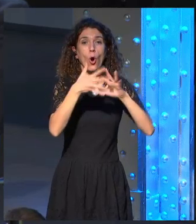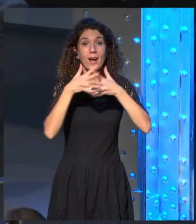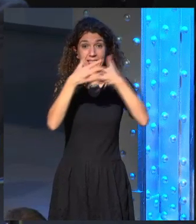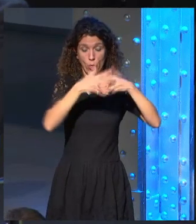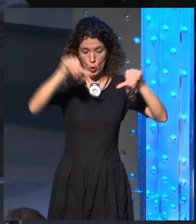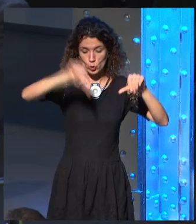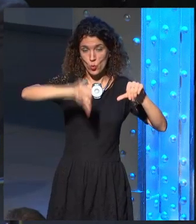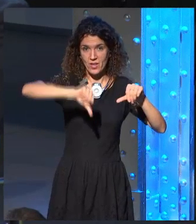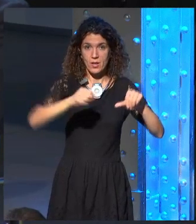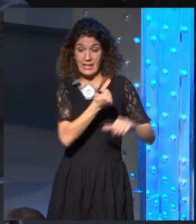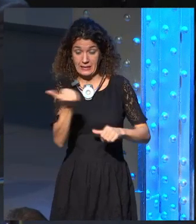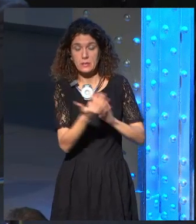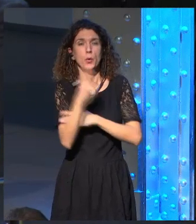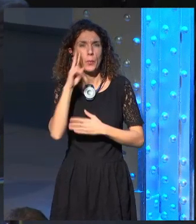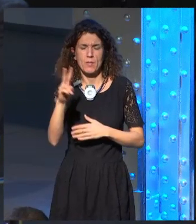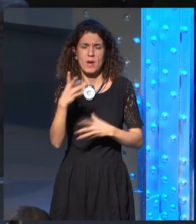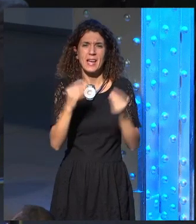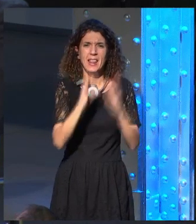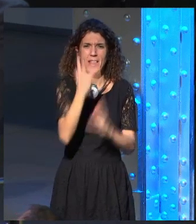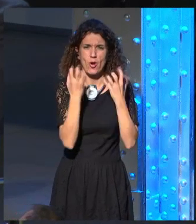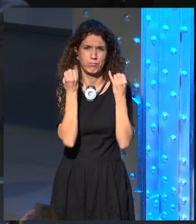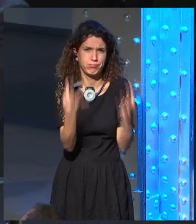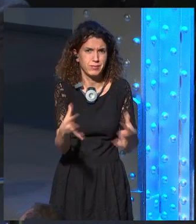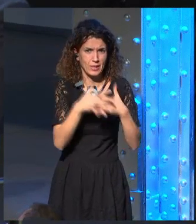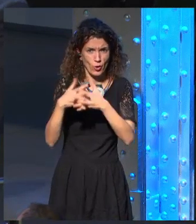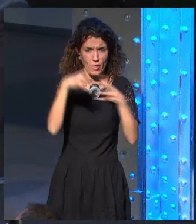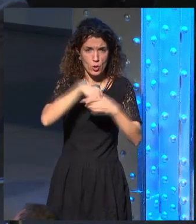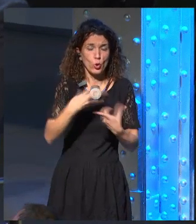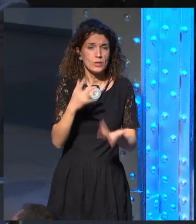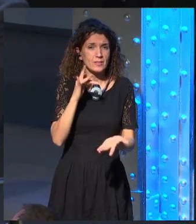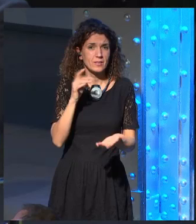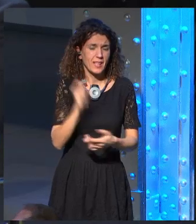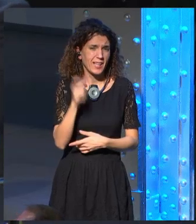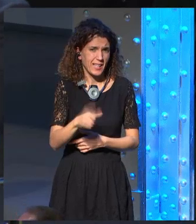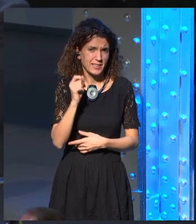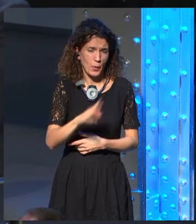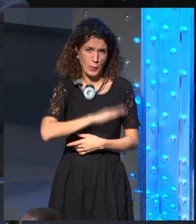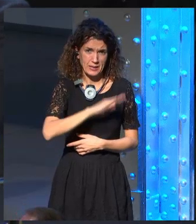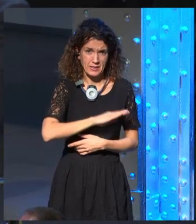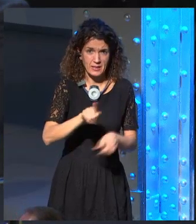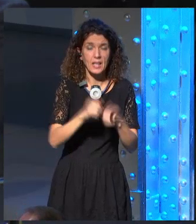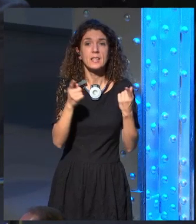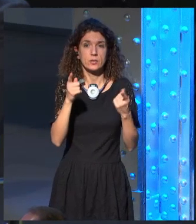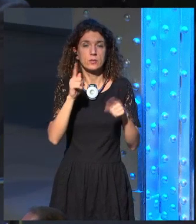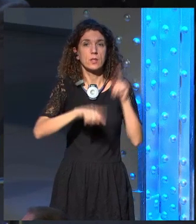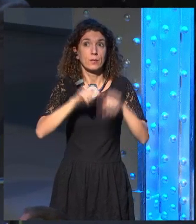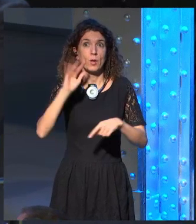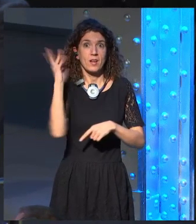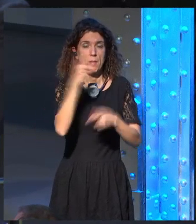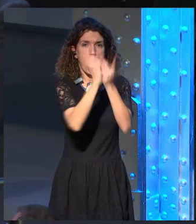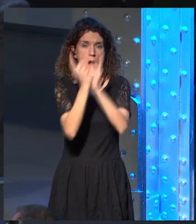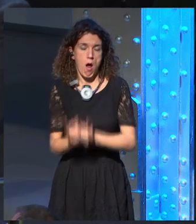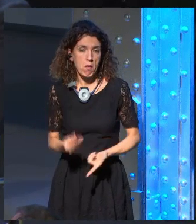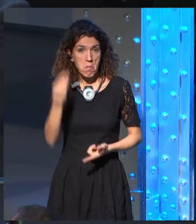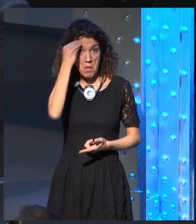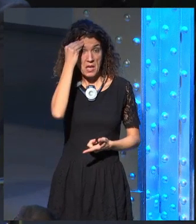Hay muchísimos incendios en los Estados Unidos, la verdad. Es algo que está pasando de forma muy habitual. Los patrones meteorológicos que se ven y que no se